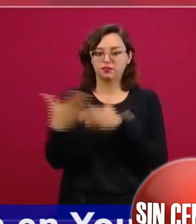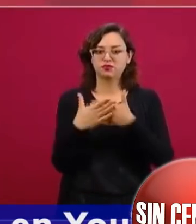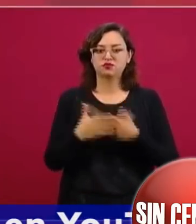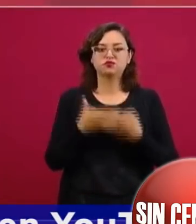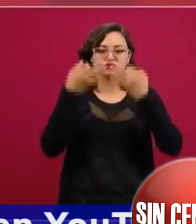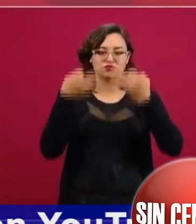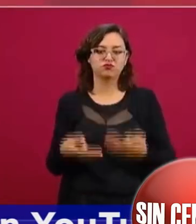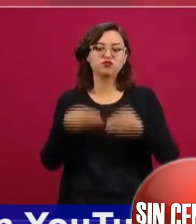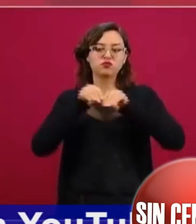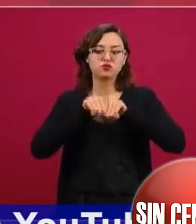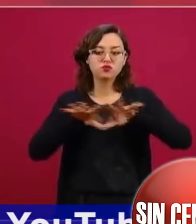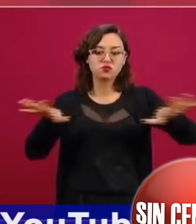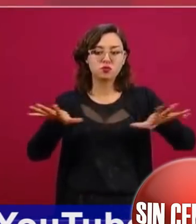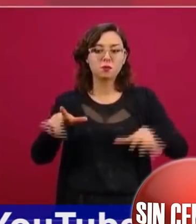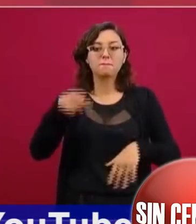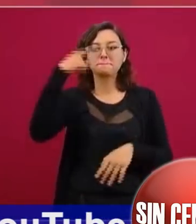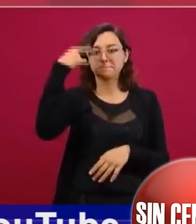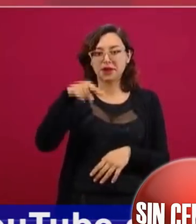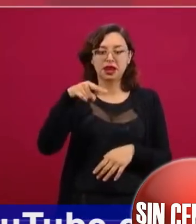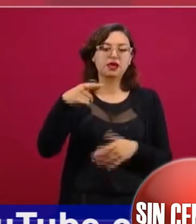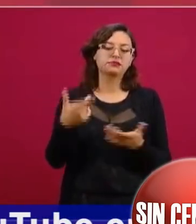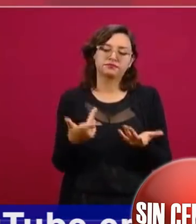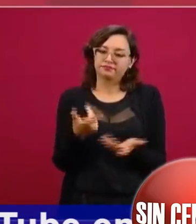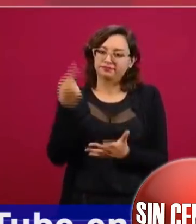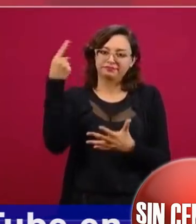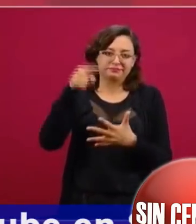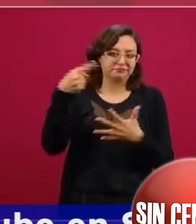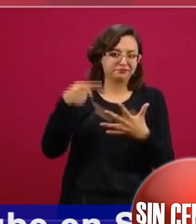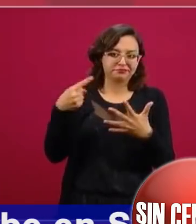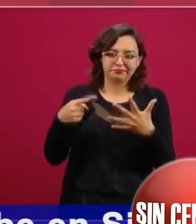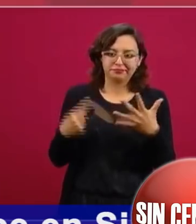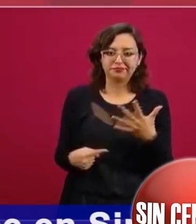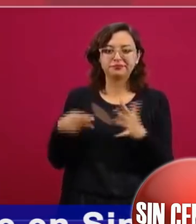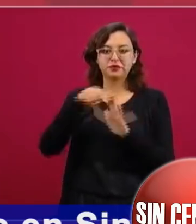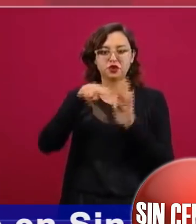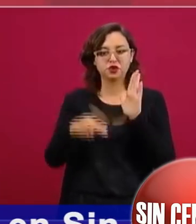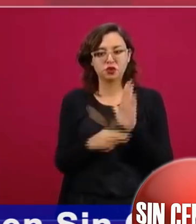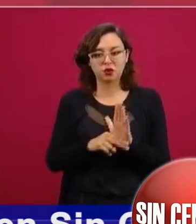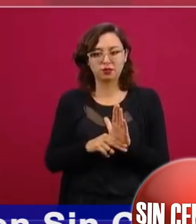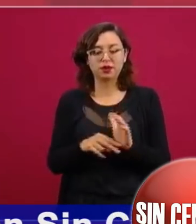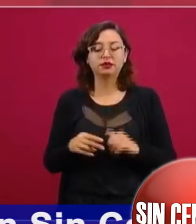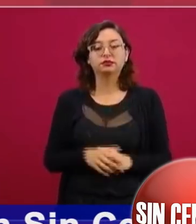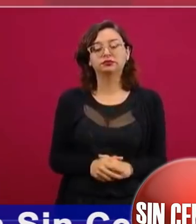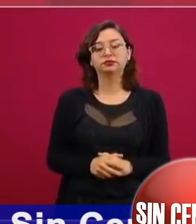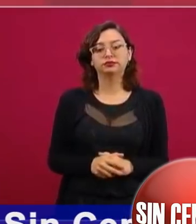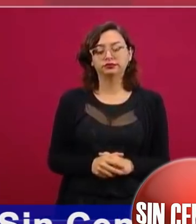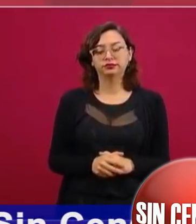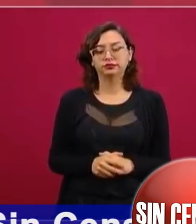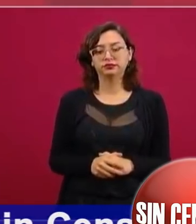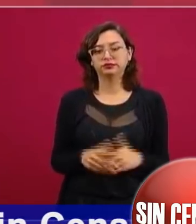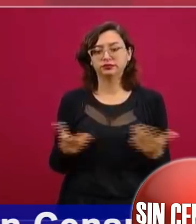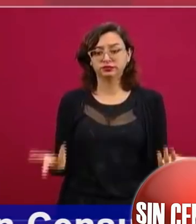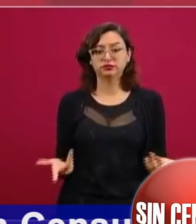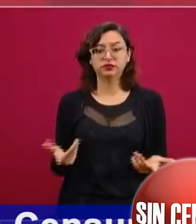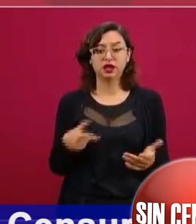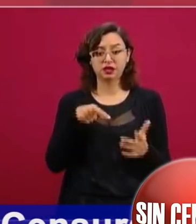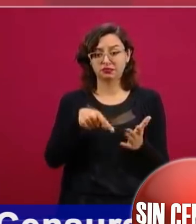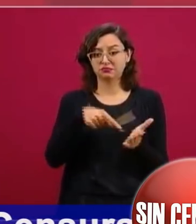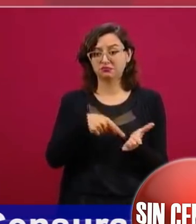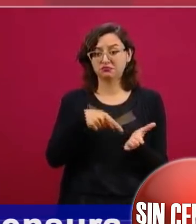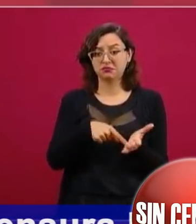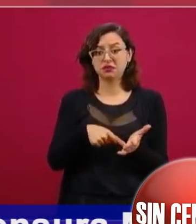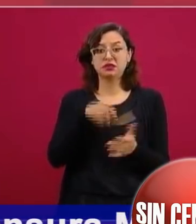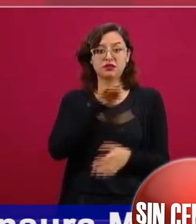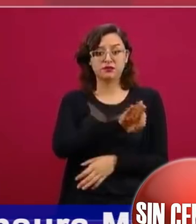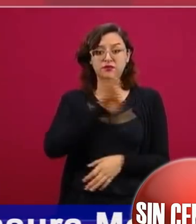oficialmente para que sea un documento normativo, y ahí viene no solo la fecha de